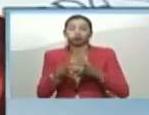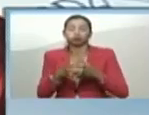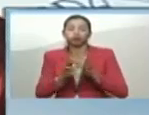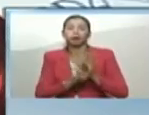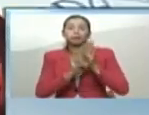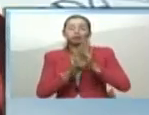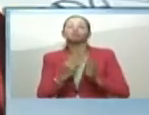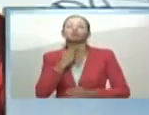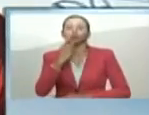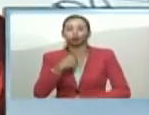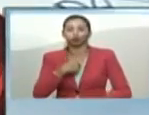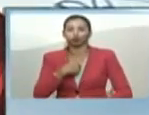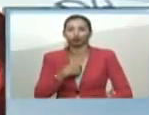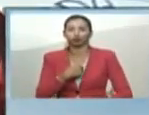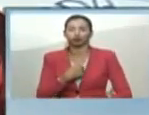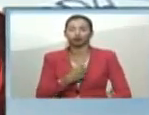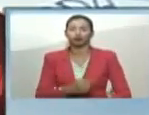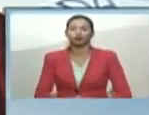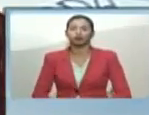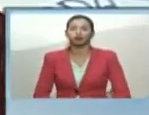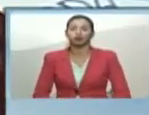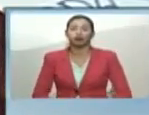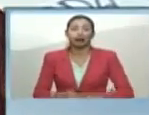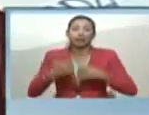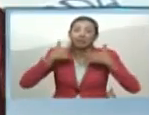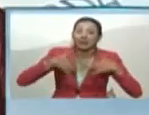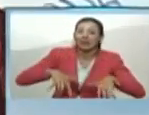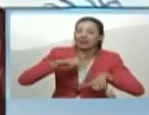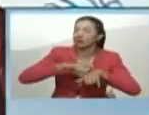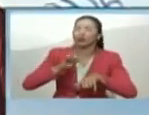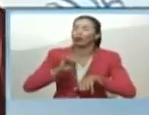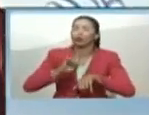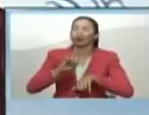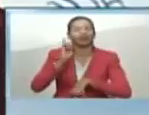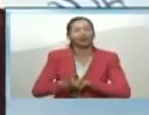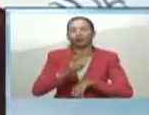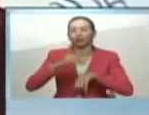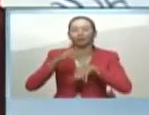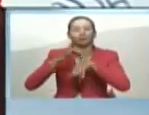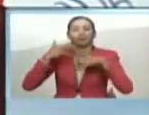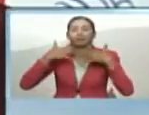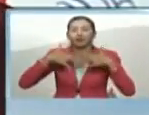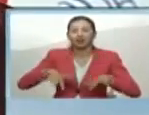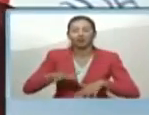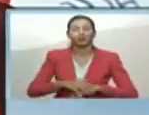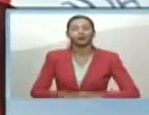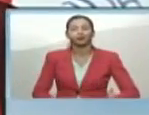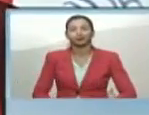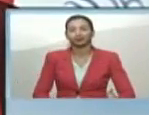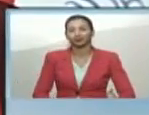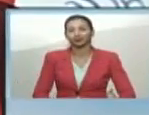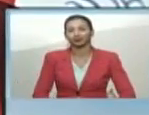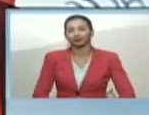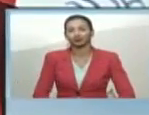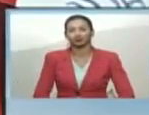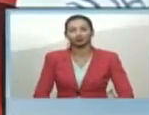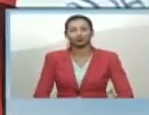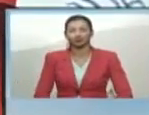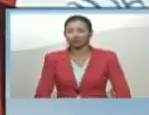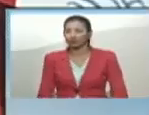Vocero no me perdonaría si perdiera el tiempo en un discurso que todos conocemos Así que vamos directo